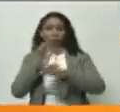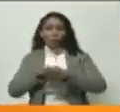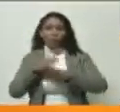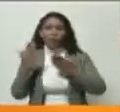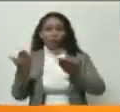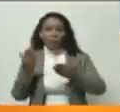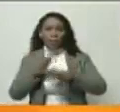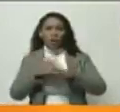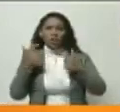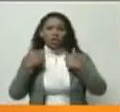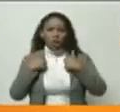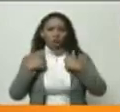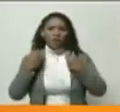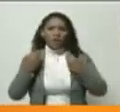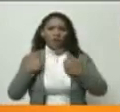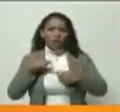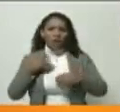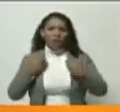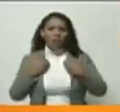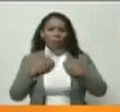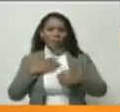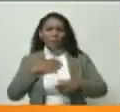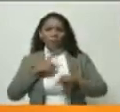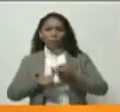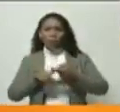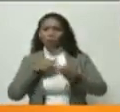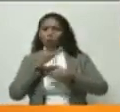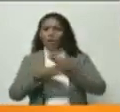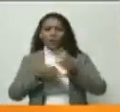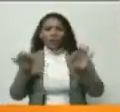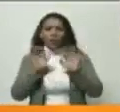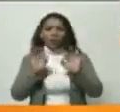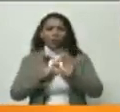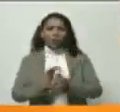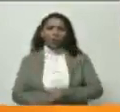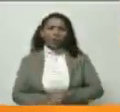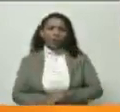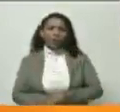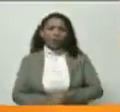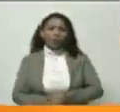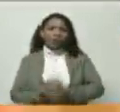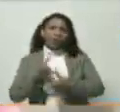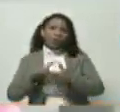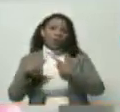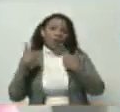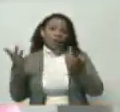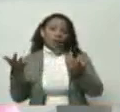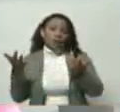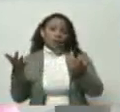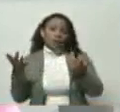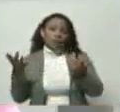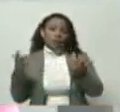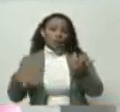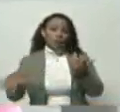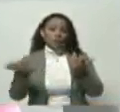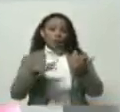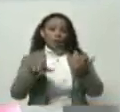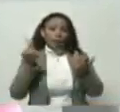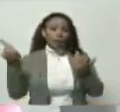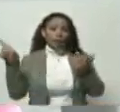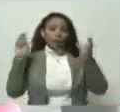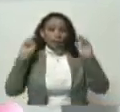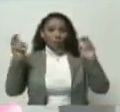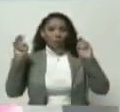qué yo tengo que vivir esto si mi esposo no hizo absolutamente nada? Así que forma parte de todo este